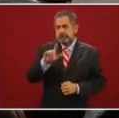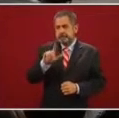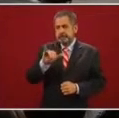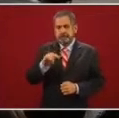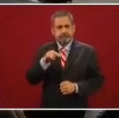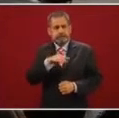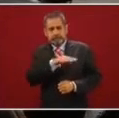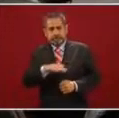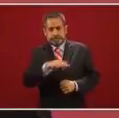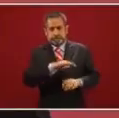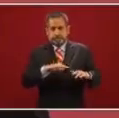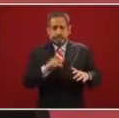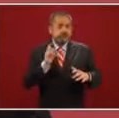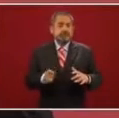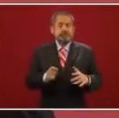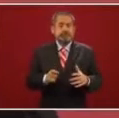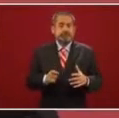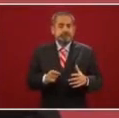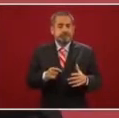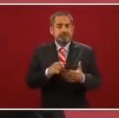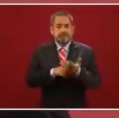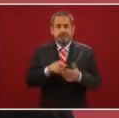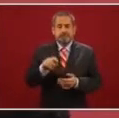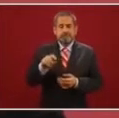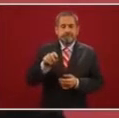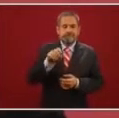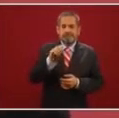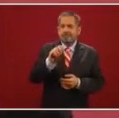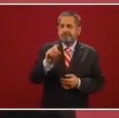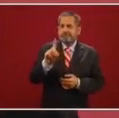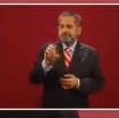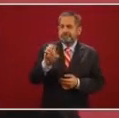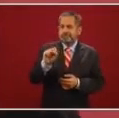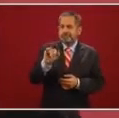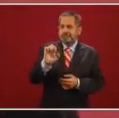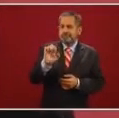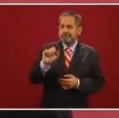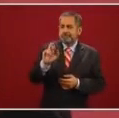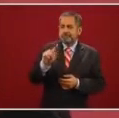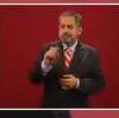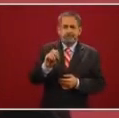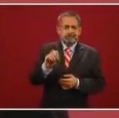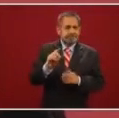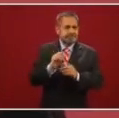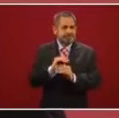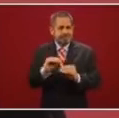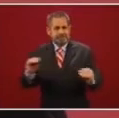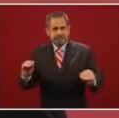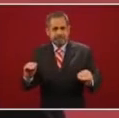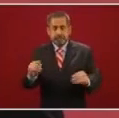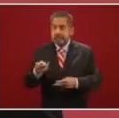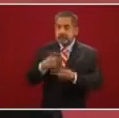una situación muy específica, está en una zona semidesértica, que también recibe agua del